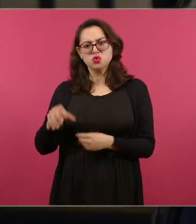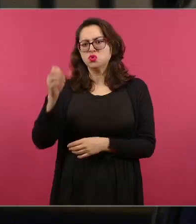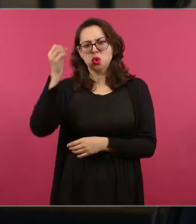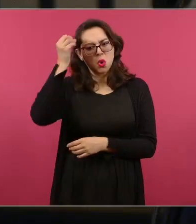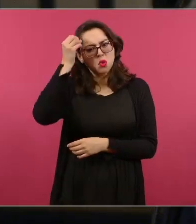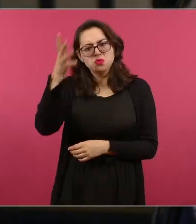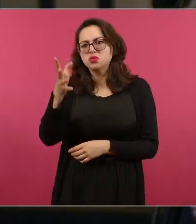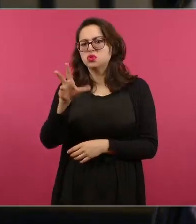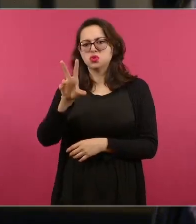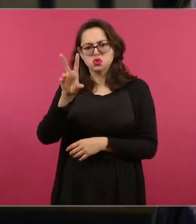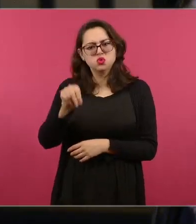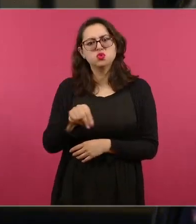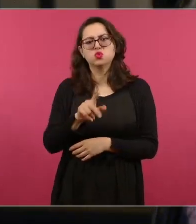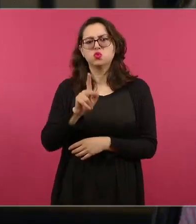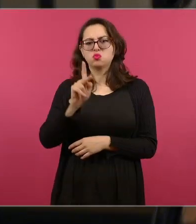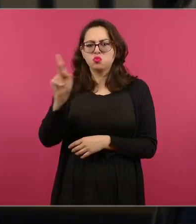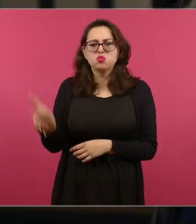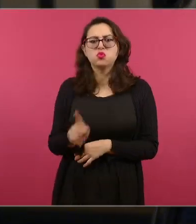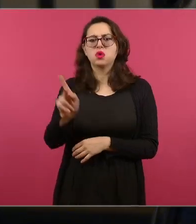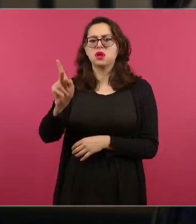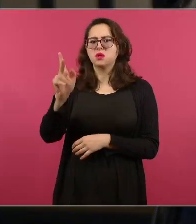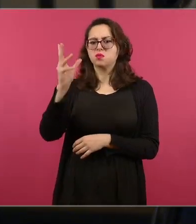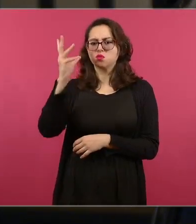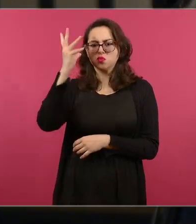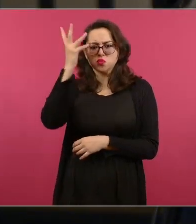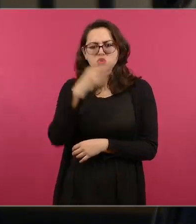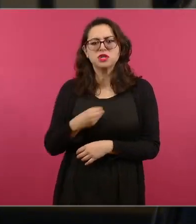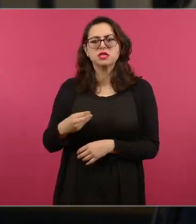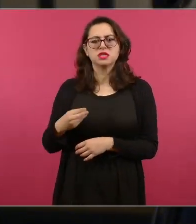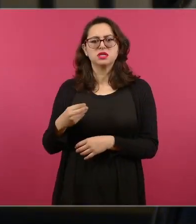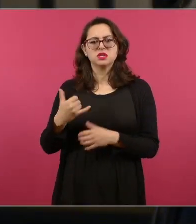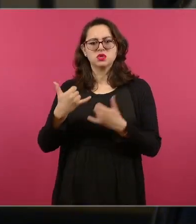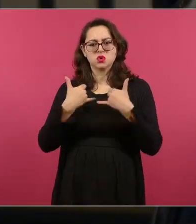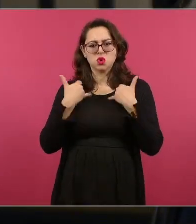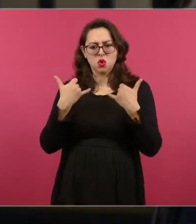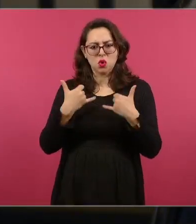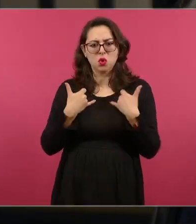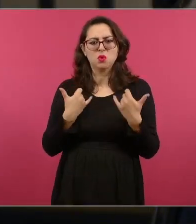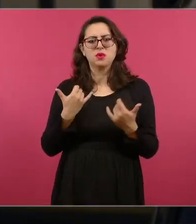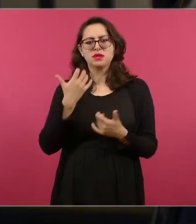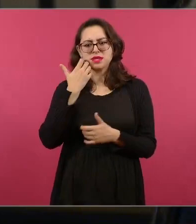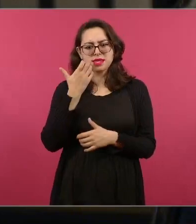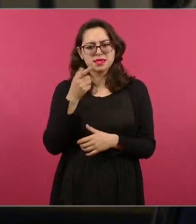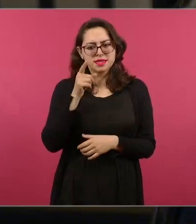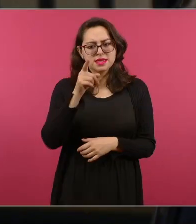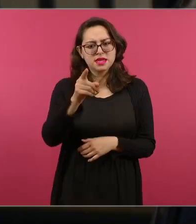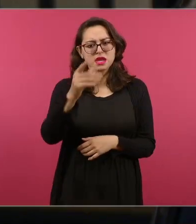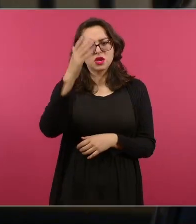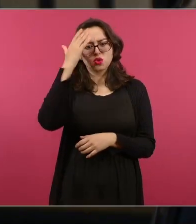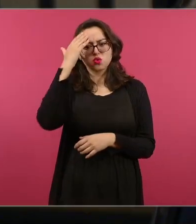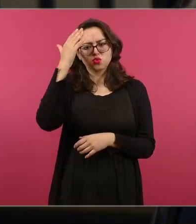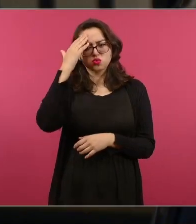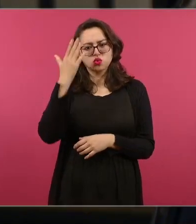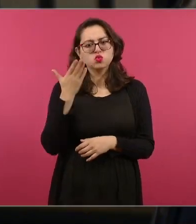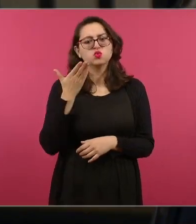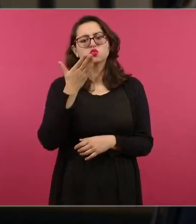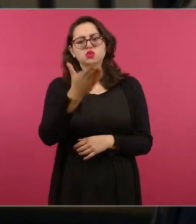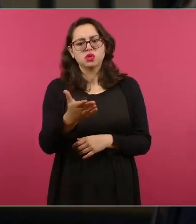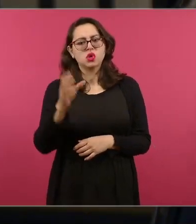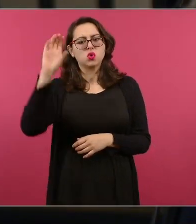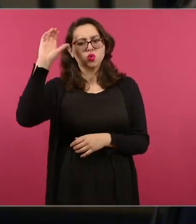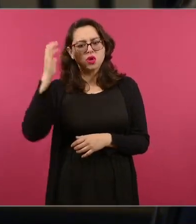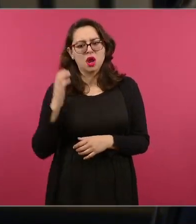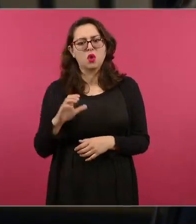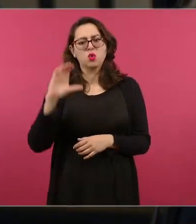es pueblo y está hermoso. Y por cierto que los jóvenes quieren conocerlo. Siempre llega a Culiacán, dicen, siempre